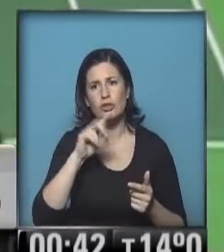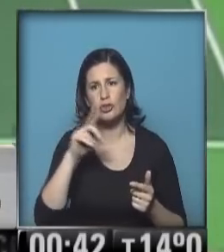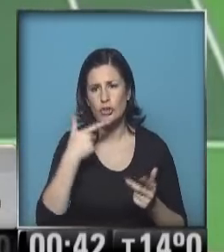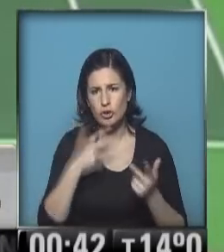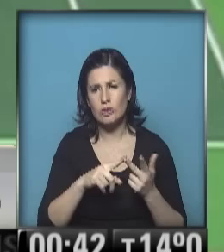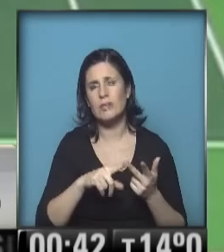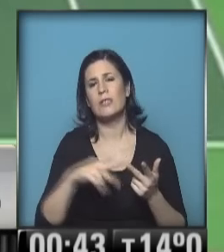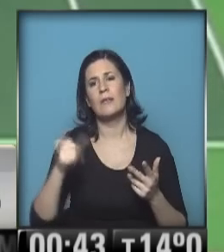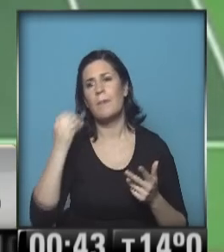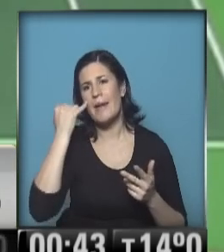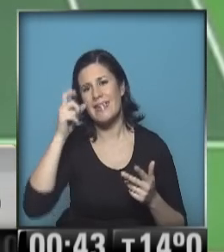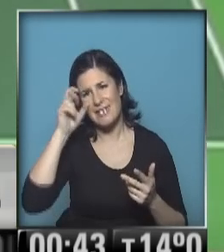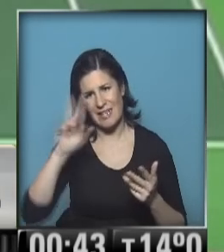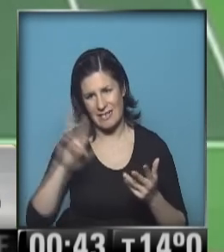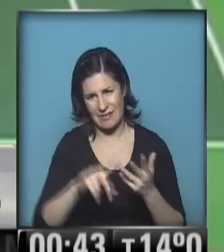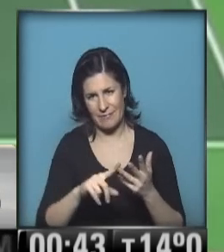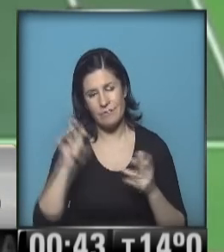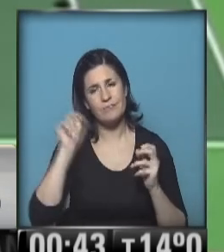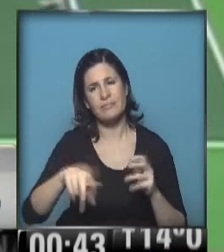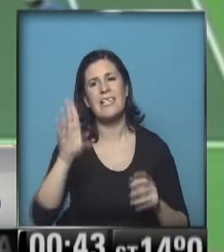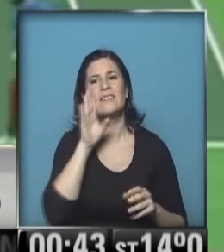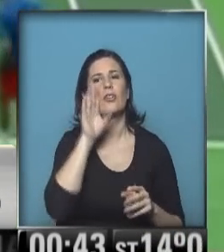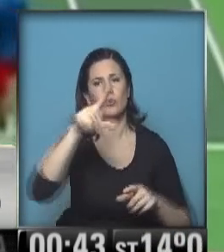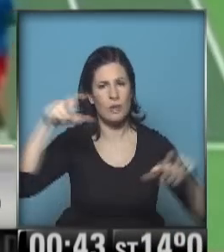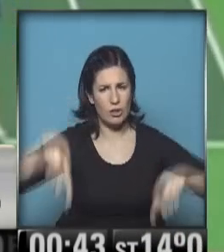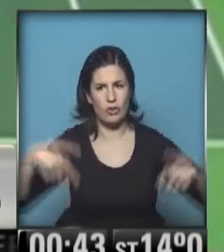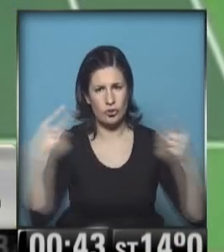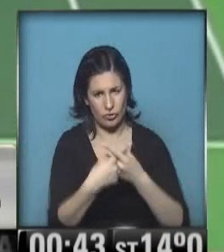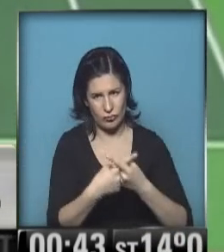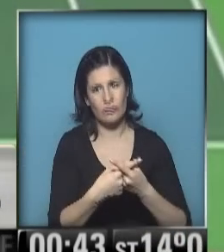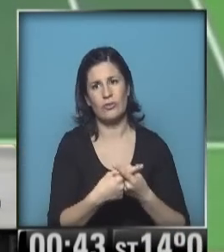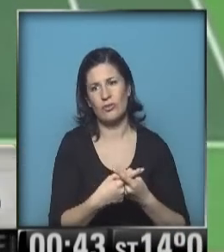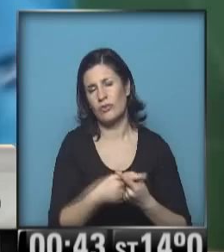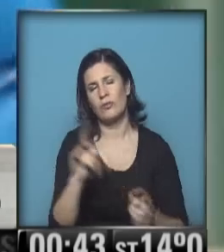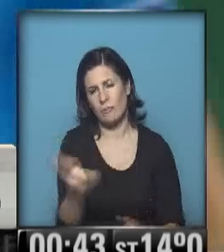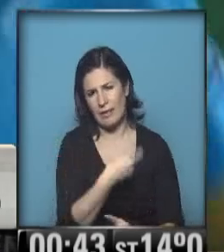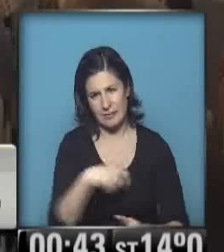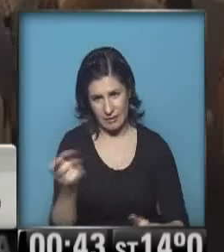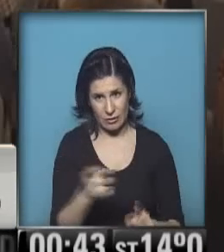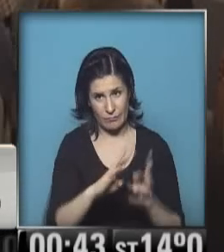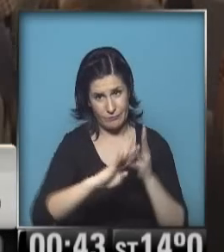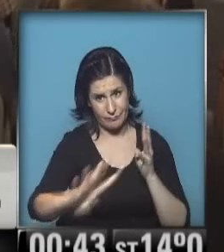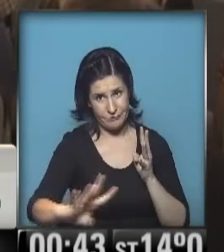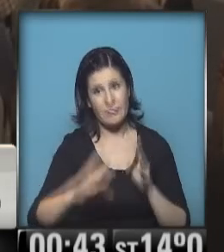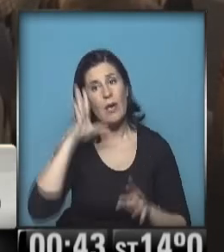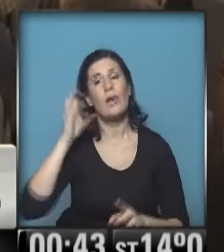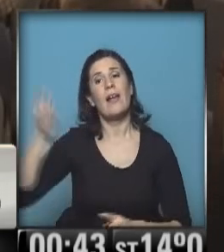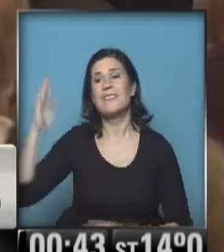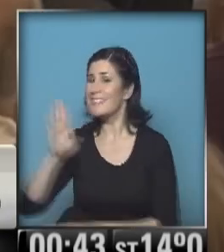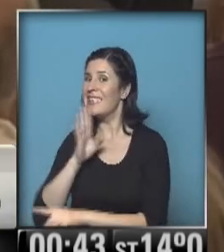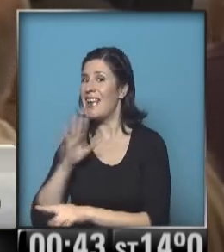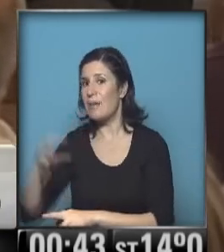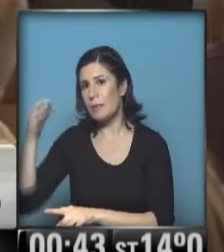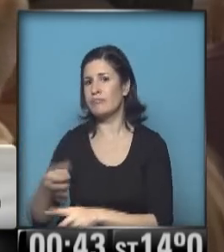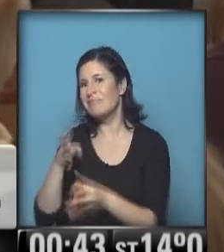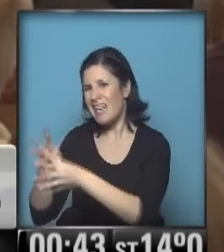Unidos. Si bien Israel va a seguir haciendo de local, recordemos que por el fuerte conflicto bélico que tiene Israel en la Franja de Gaza, se ha cambiado la sede. Esto lo